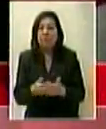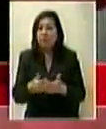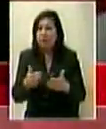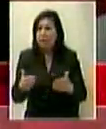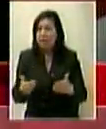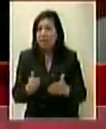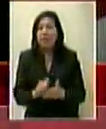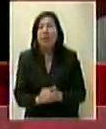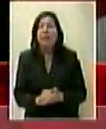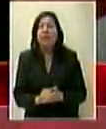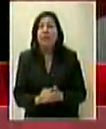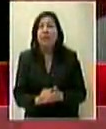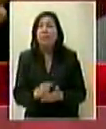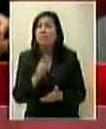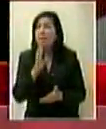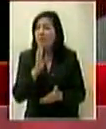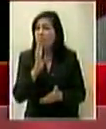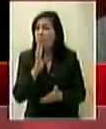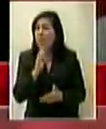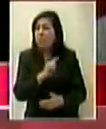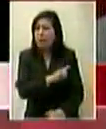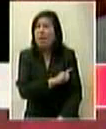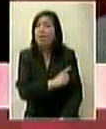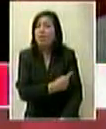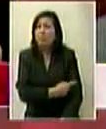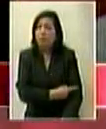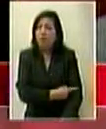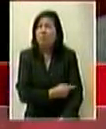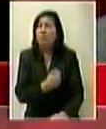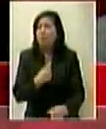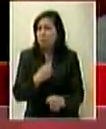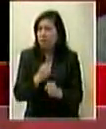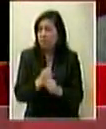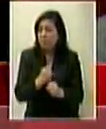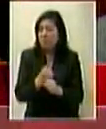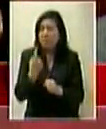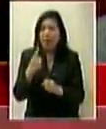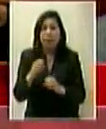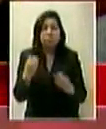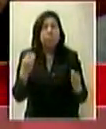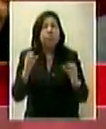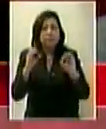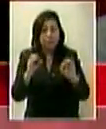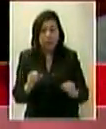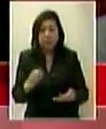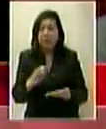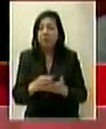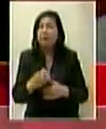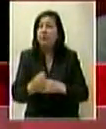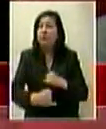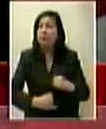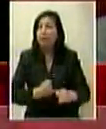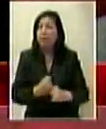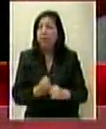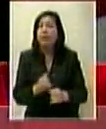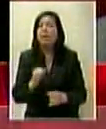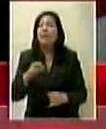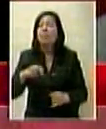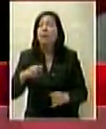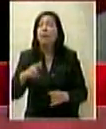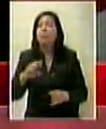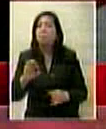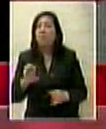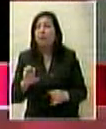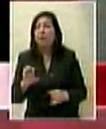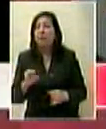anterior. Se han hecho grandes esfuerzos y estamos trabajando para lograr la certificación internacional de IMARPE. El